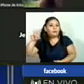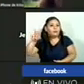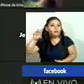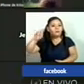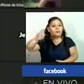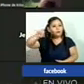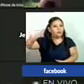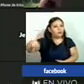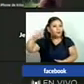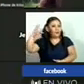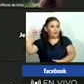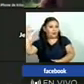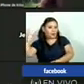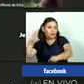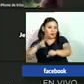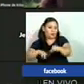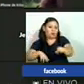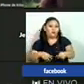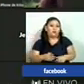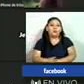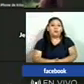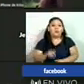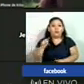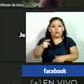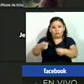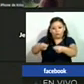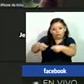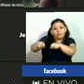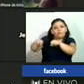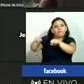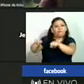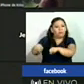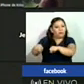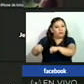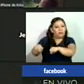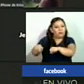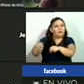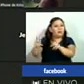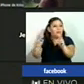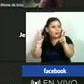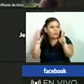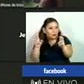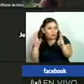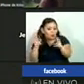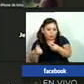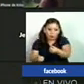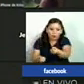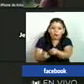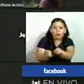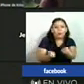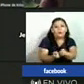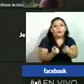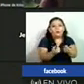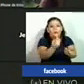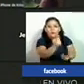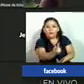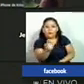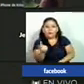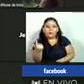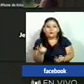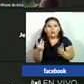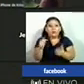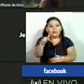Quisiera decir que este convenio colaborativo está en el marco de la respuesta humanitaria que